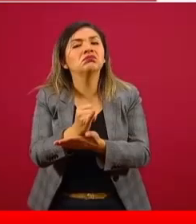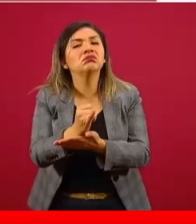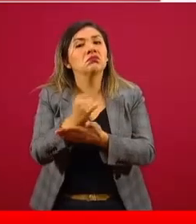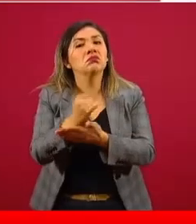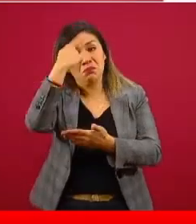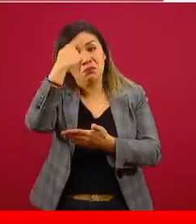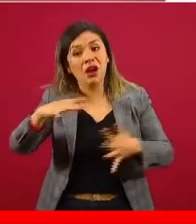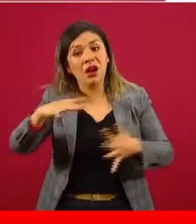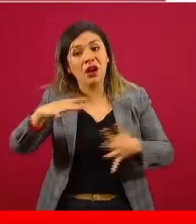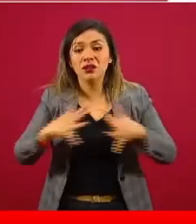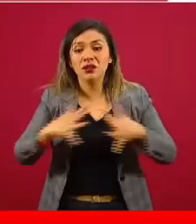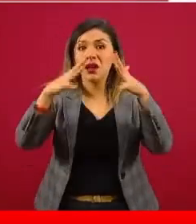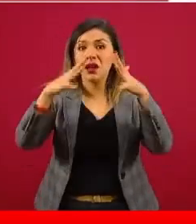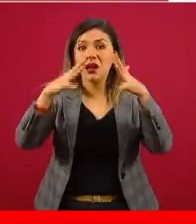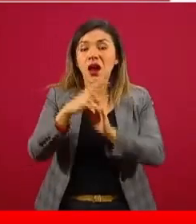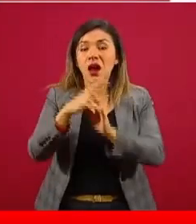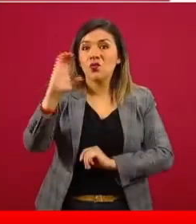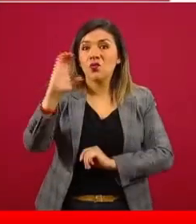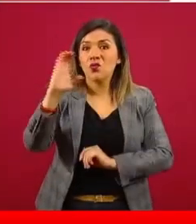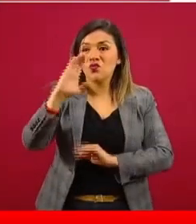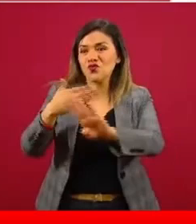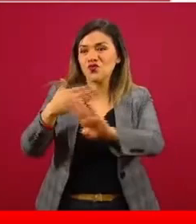declarar la guerra al narcotráfico,